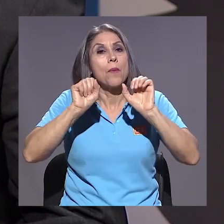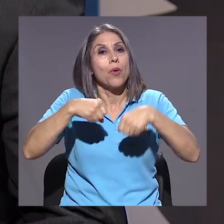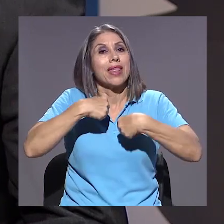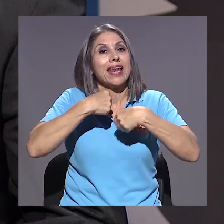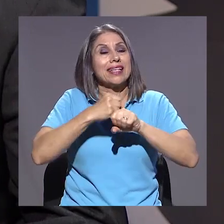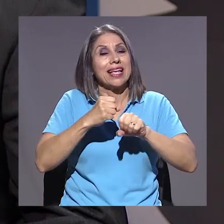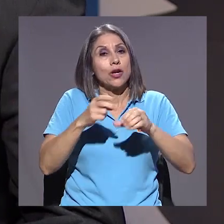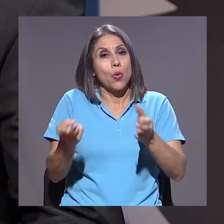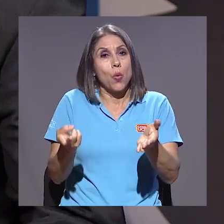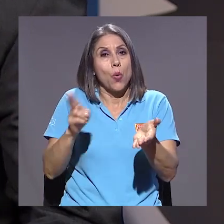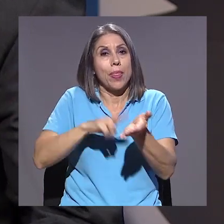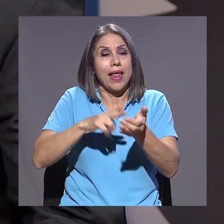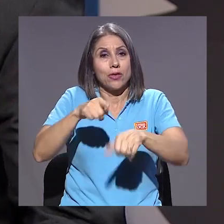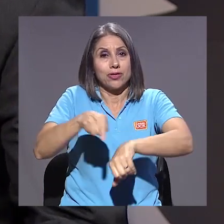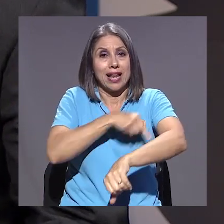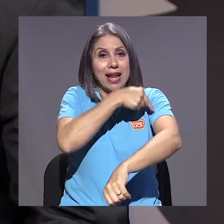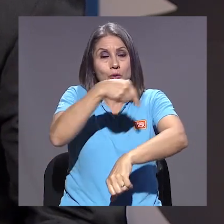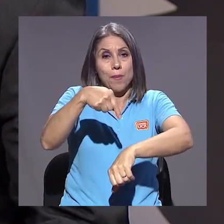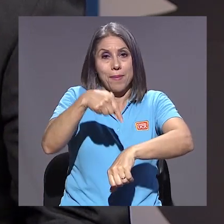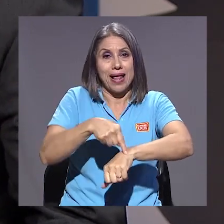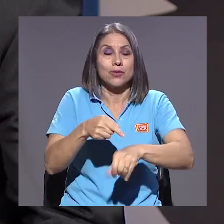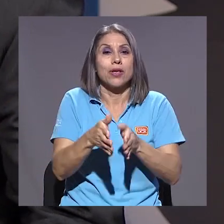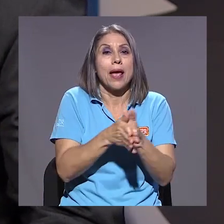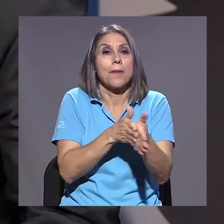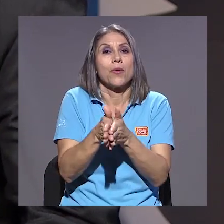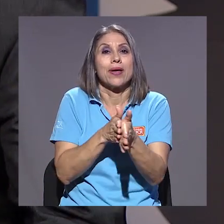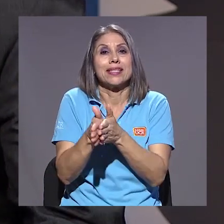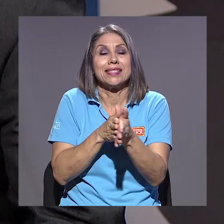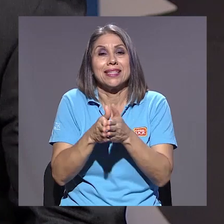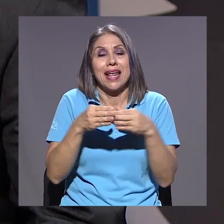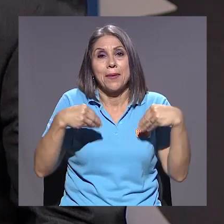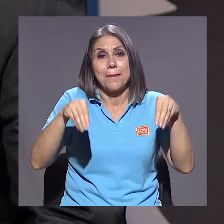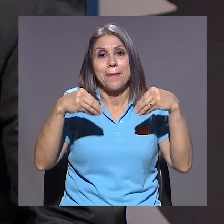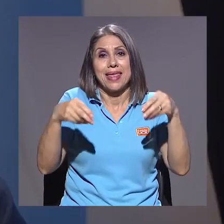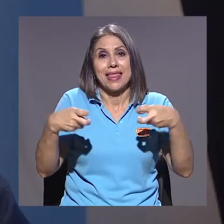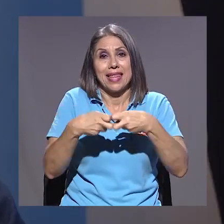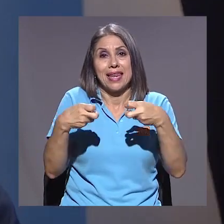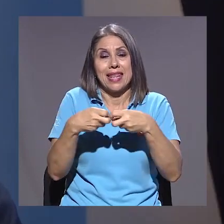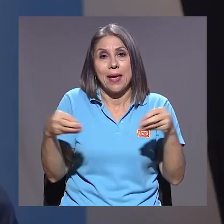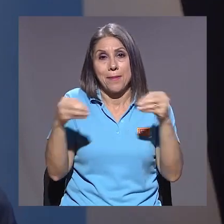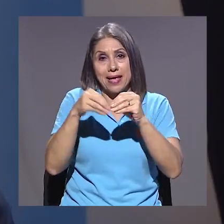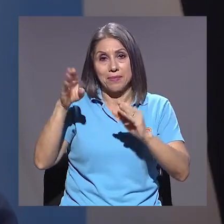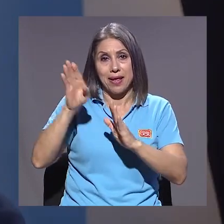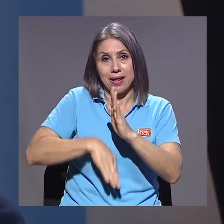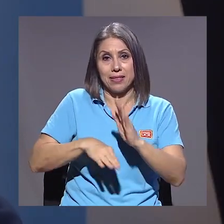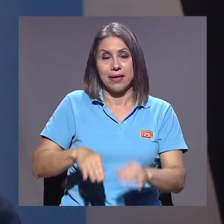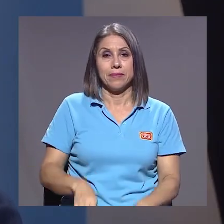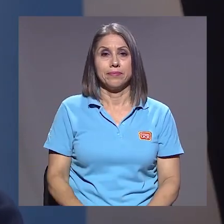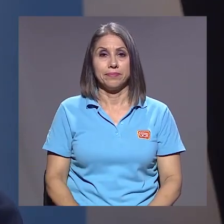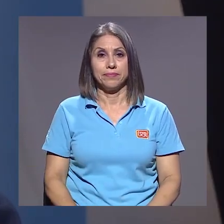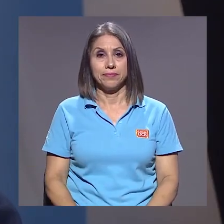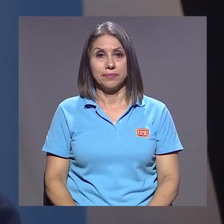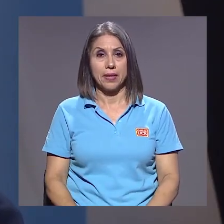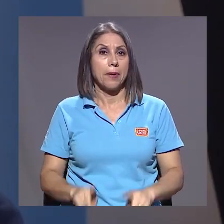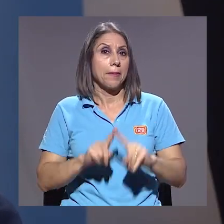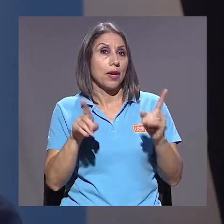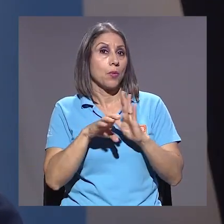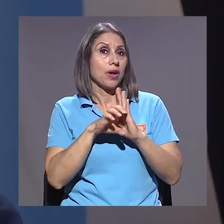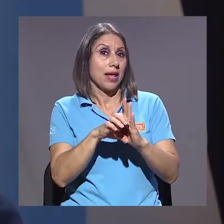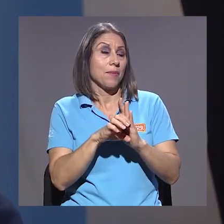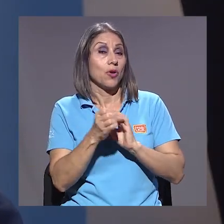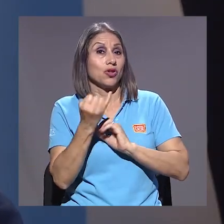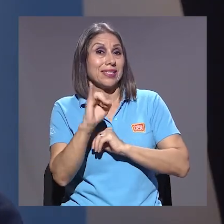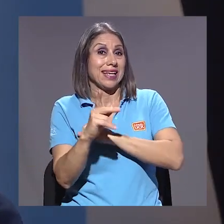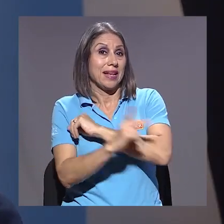largo plazo y aprovechar la venta de energía quizás más barata que se podría dar. Sí, pero por ejemplo, digamos, se hace Pailas